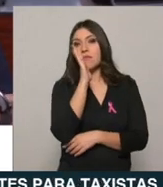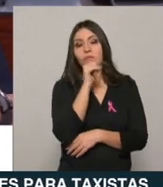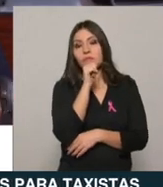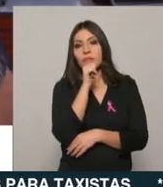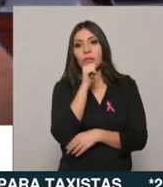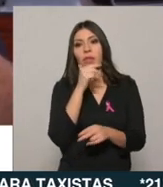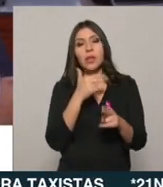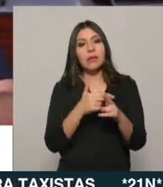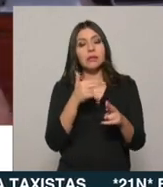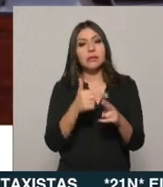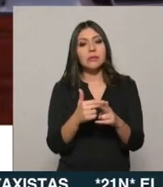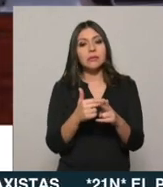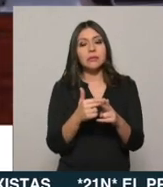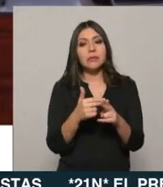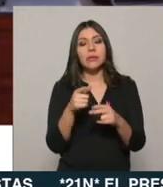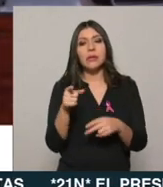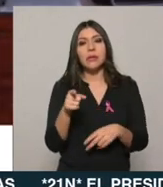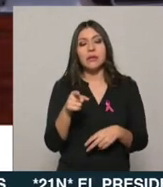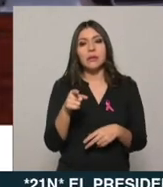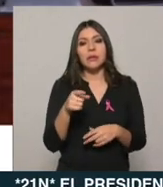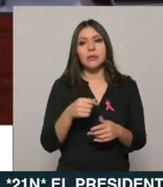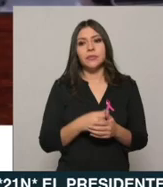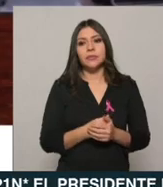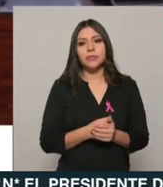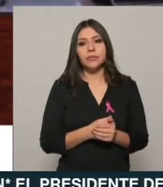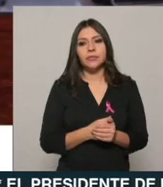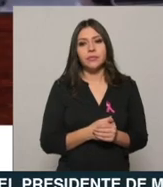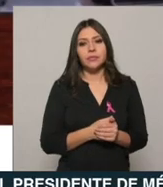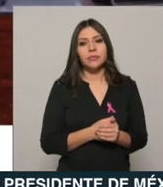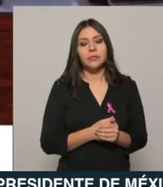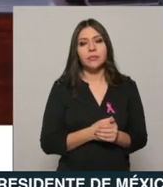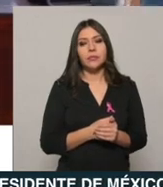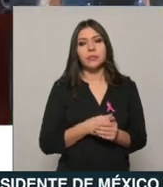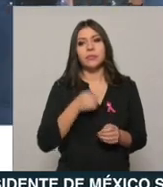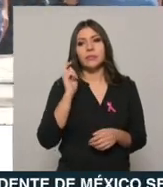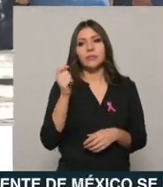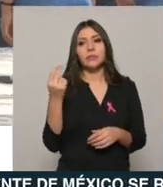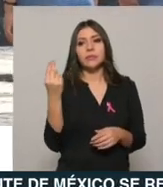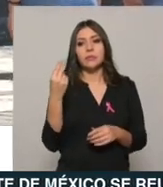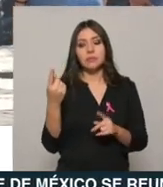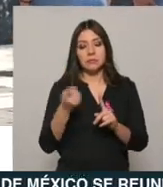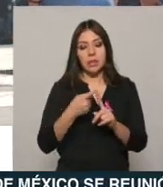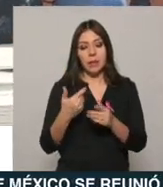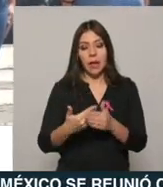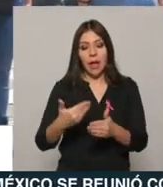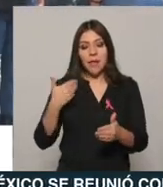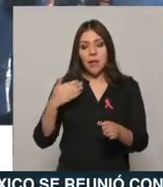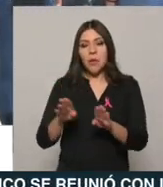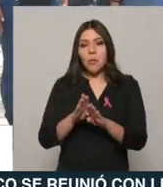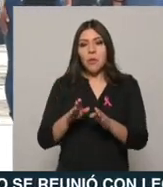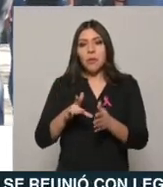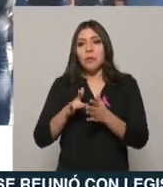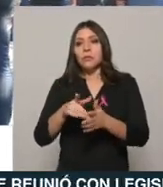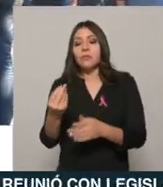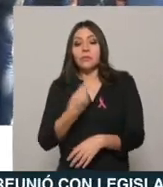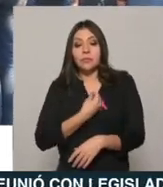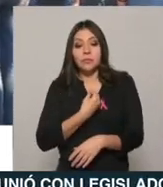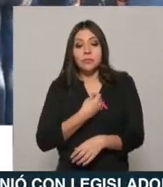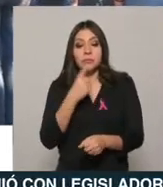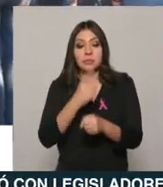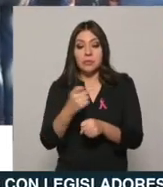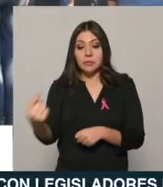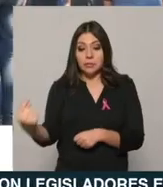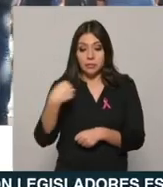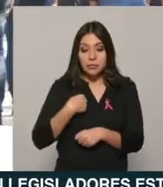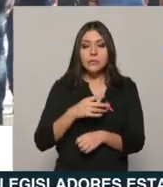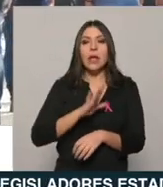no agotes un tipo de fuerza anterior, pues eso genera muchos problemas de orden táctico que